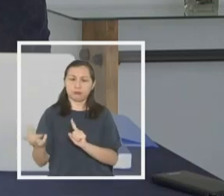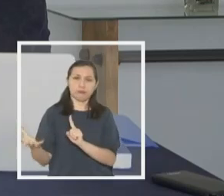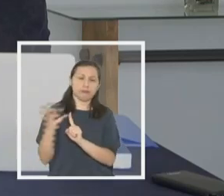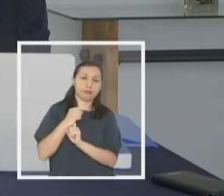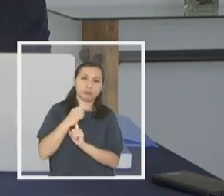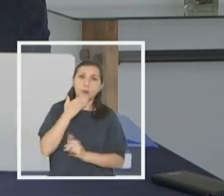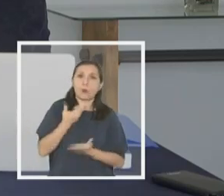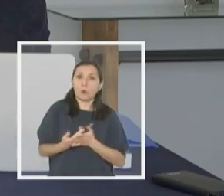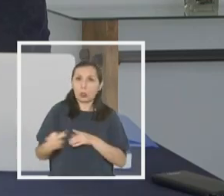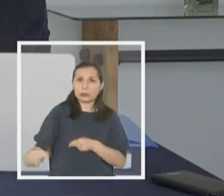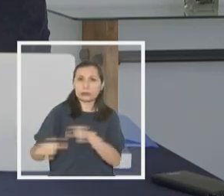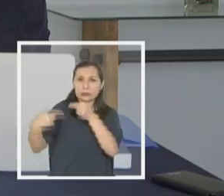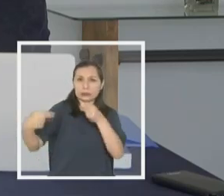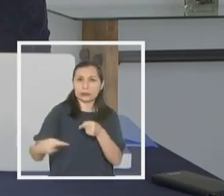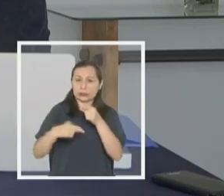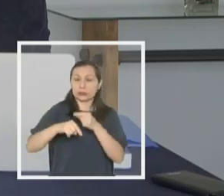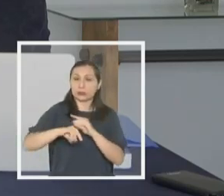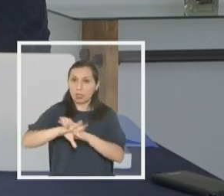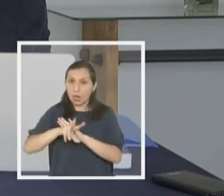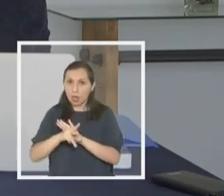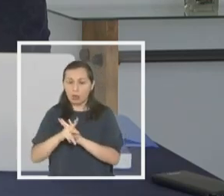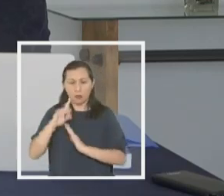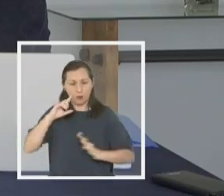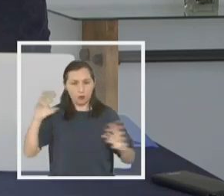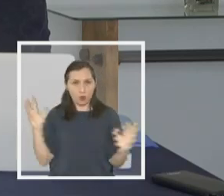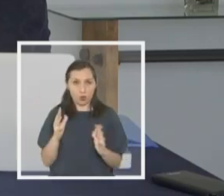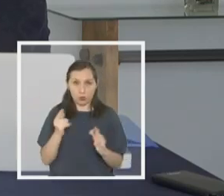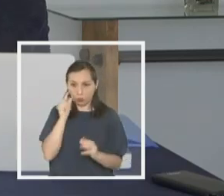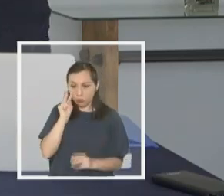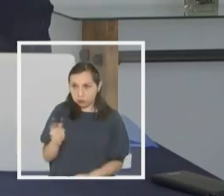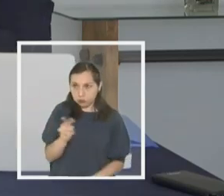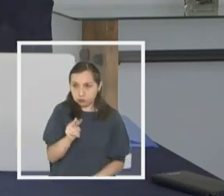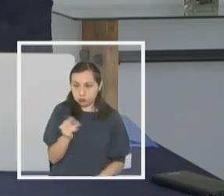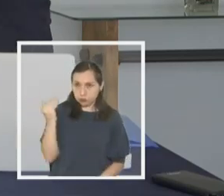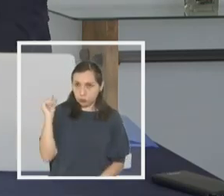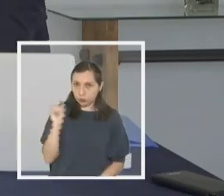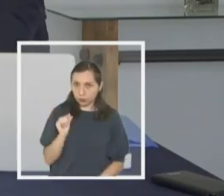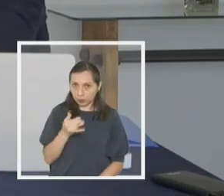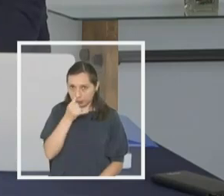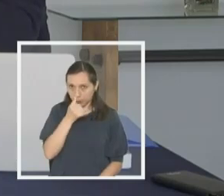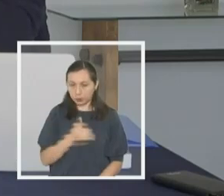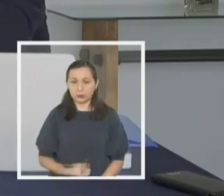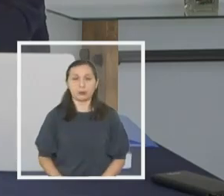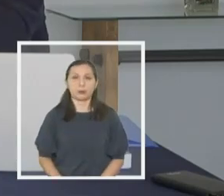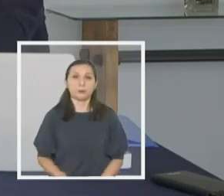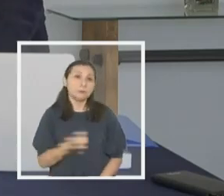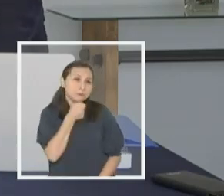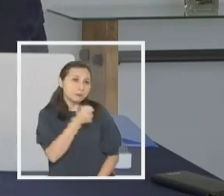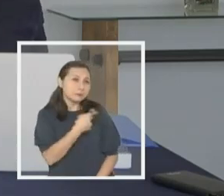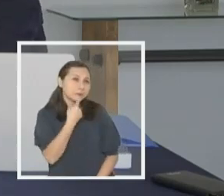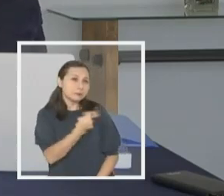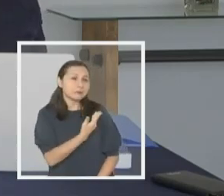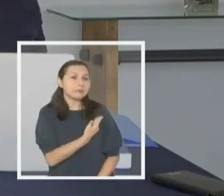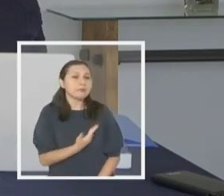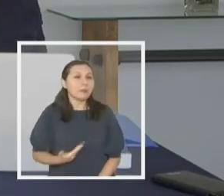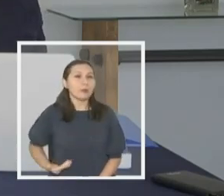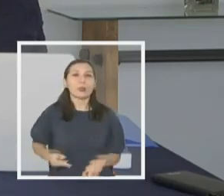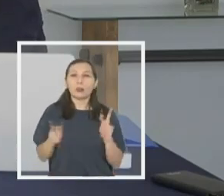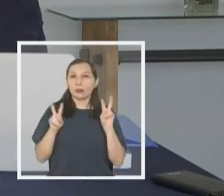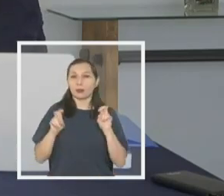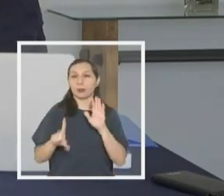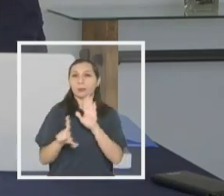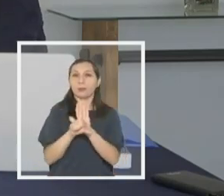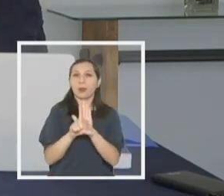los ataques cuando se enfrentan a criminales violentos como los que hemos visto en el último tiempo. Presidente, ¿qué va a pasar en